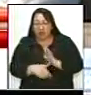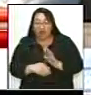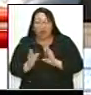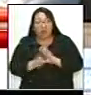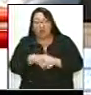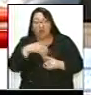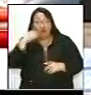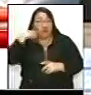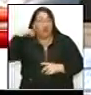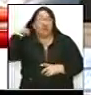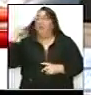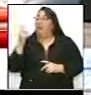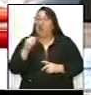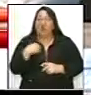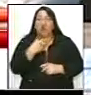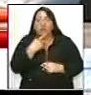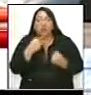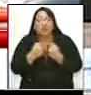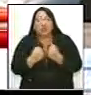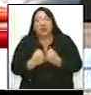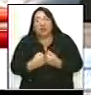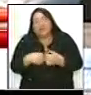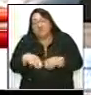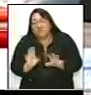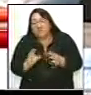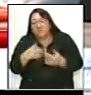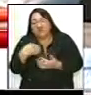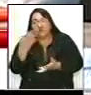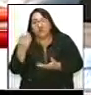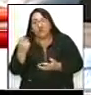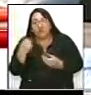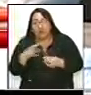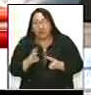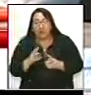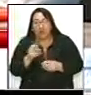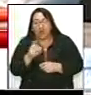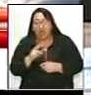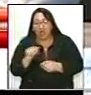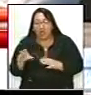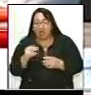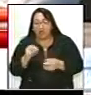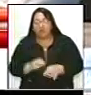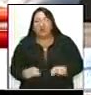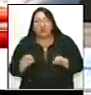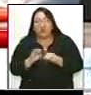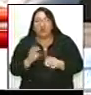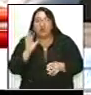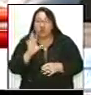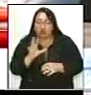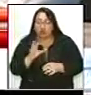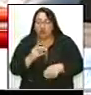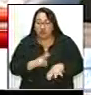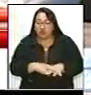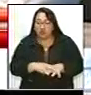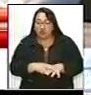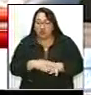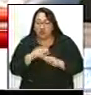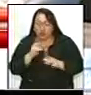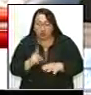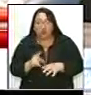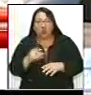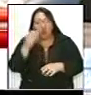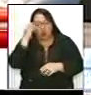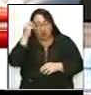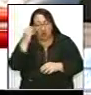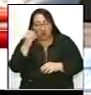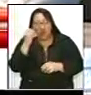fue, no les gustó, se pelearon y tenían que esperarse. Y mientras tanto Arana hizo prevalecer, como era dable, su